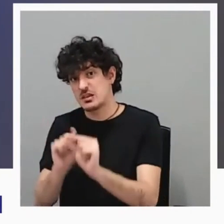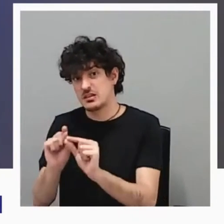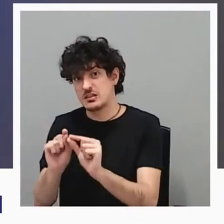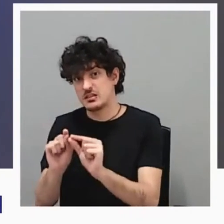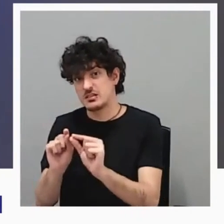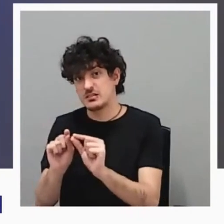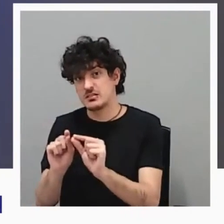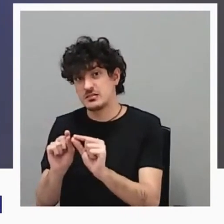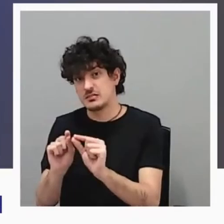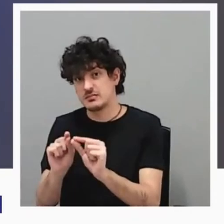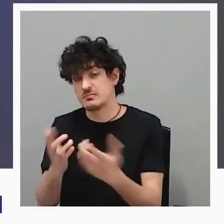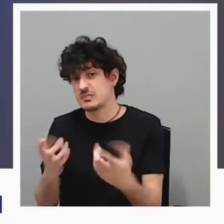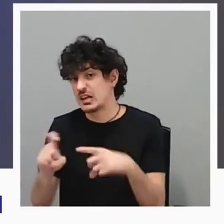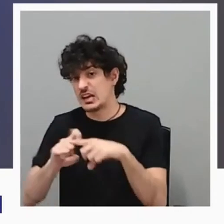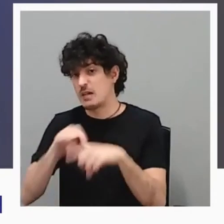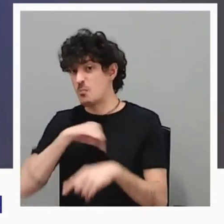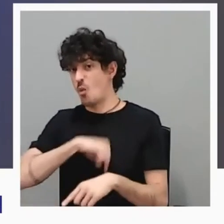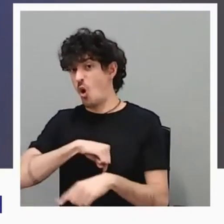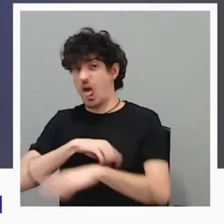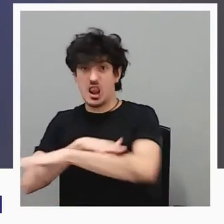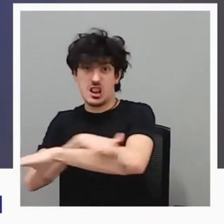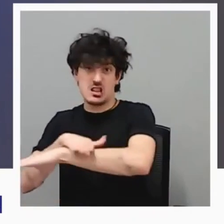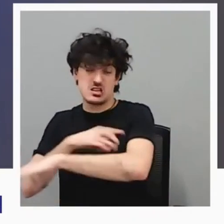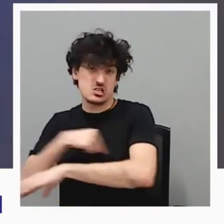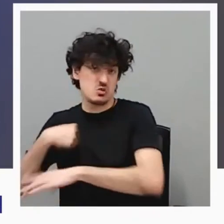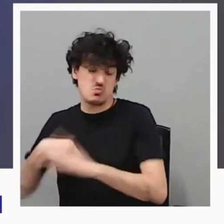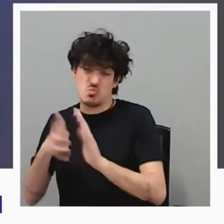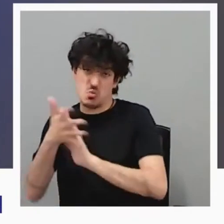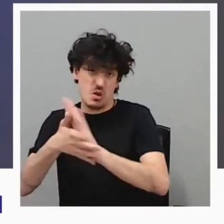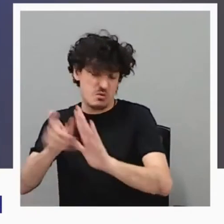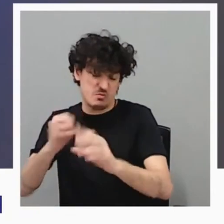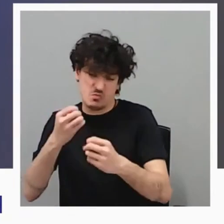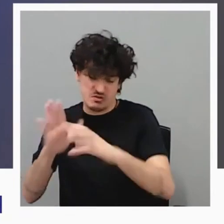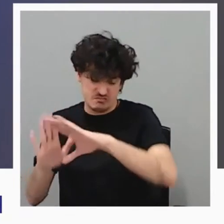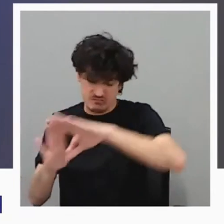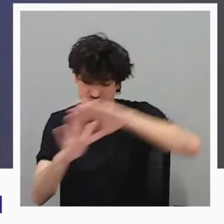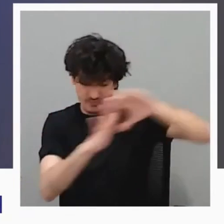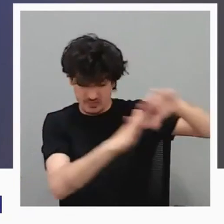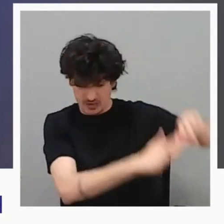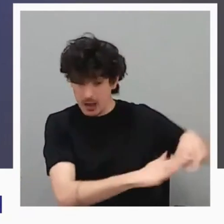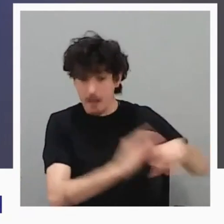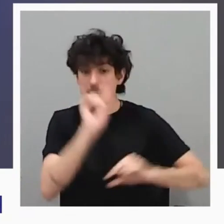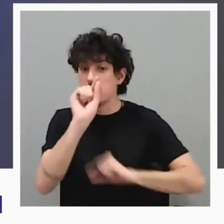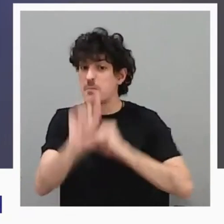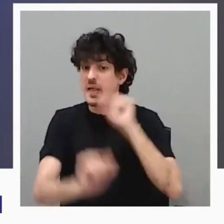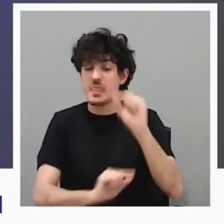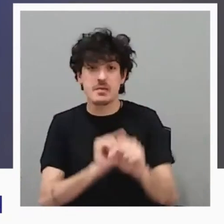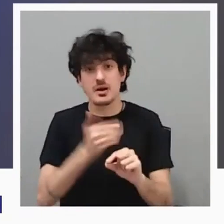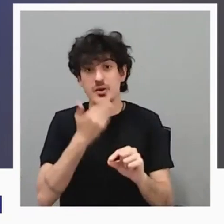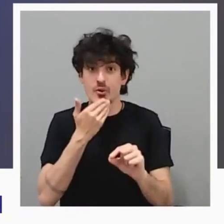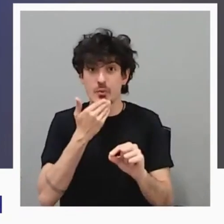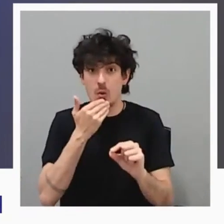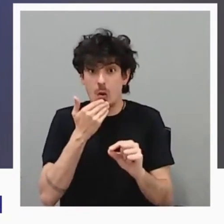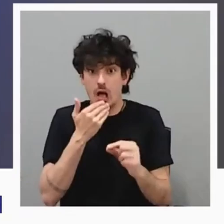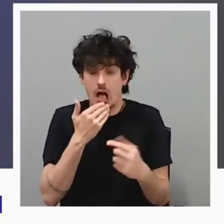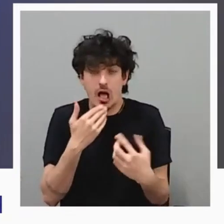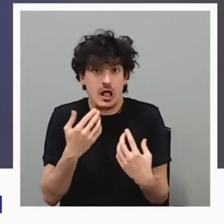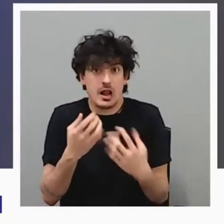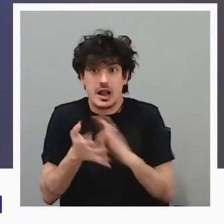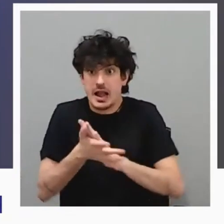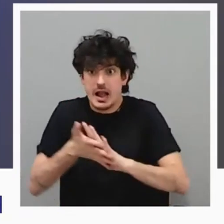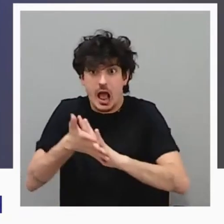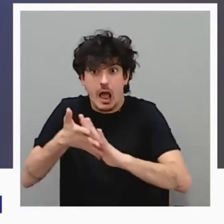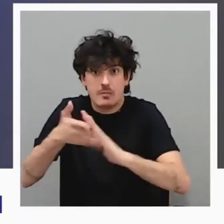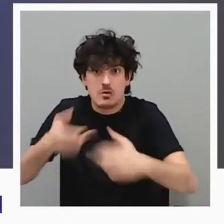chino. Pero, en el fondo, para mí la pandemia es un acelerador de procesos y de tendencias que ya se estaban dando antes. Es un acelerador,